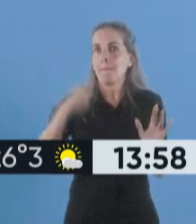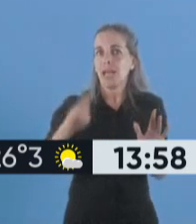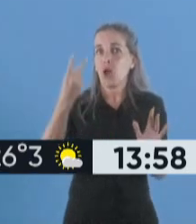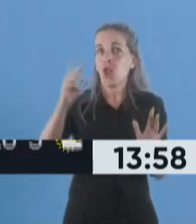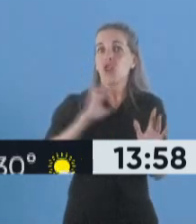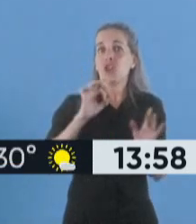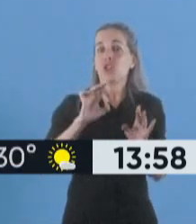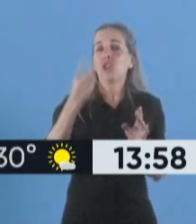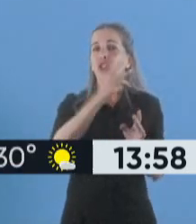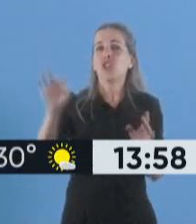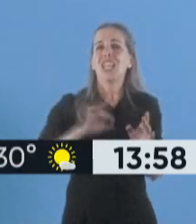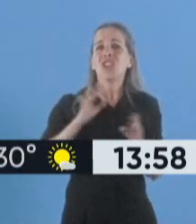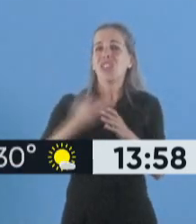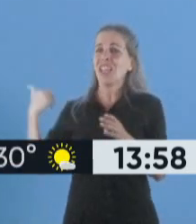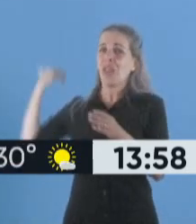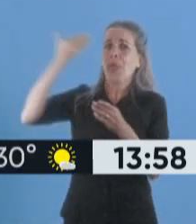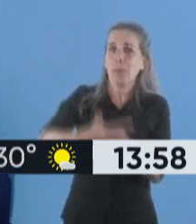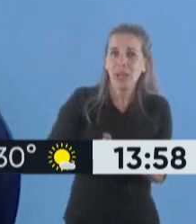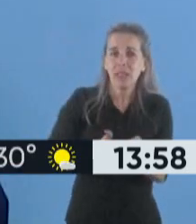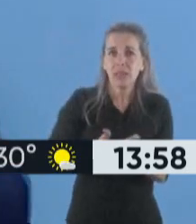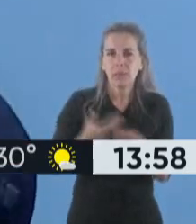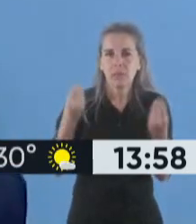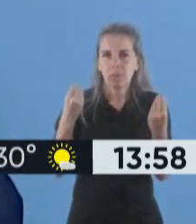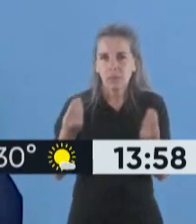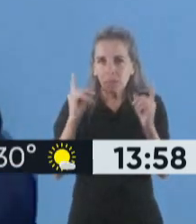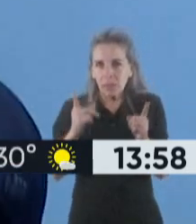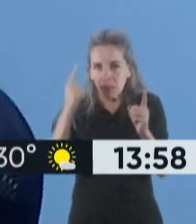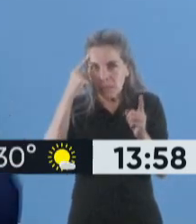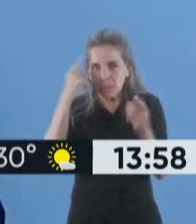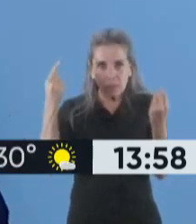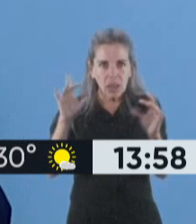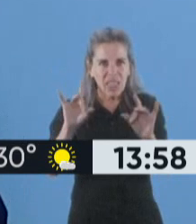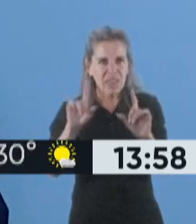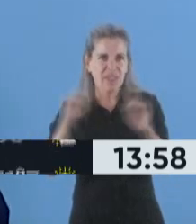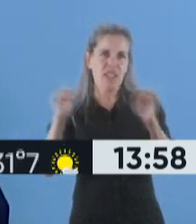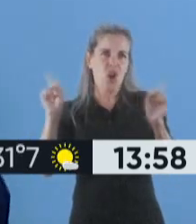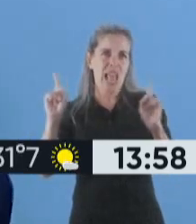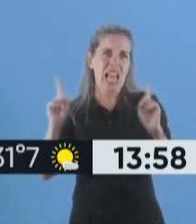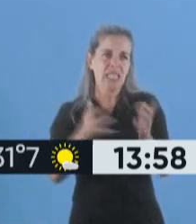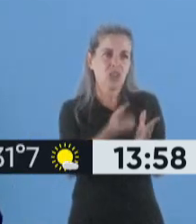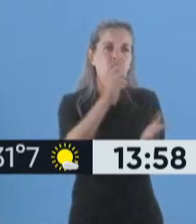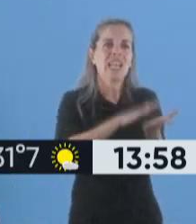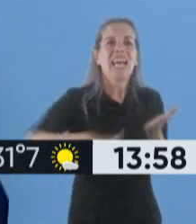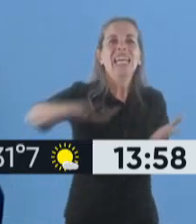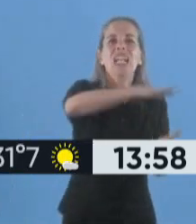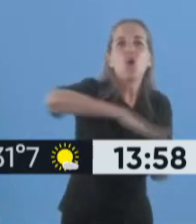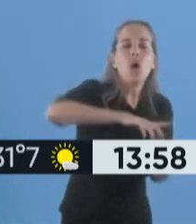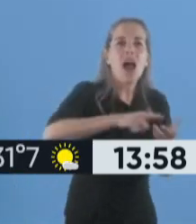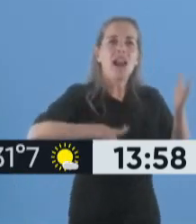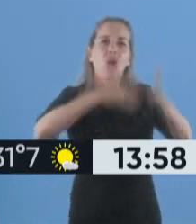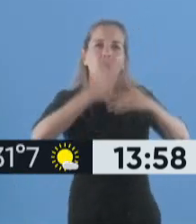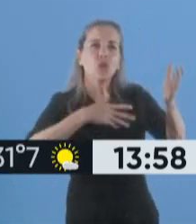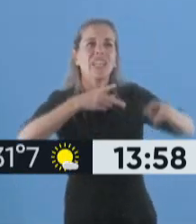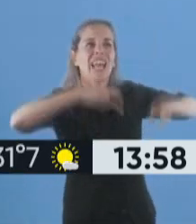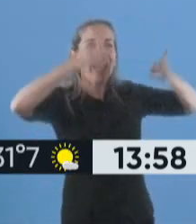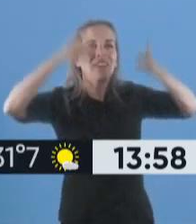años después, tan difícil es que nosotros consigamos las tierras, construyamos los edificios y acerquemos las